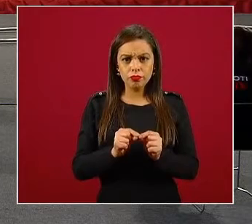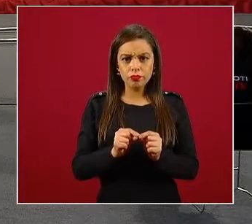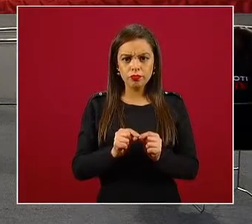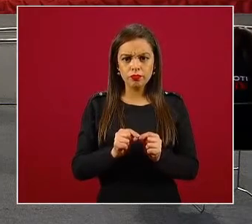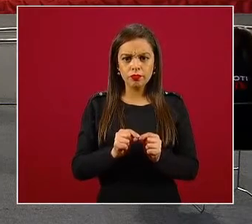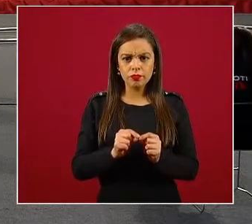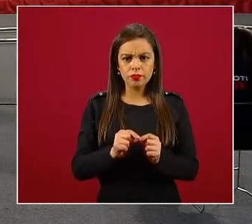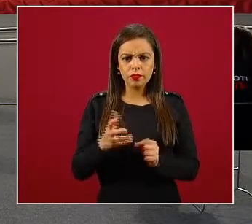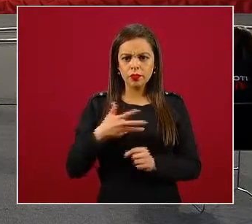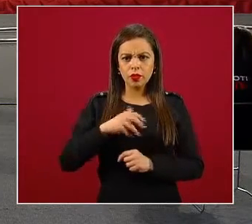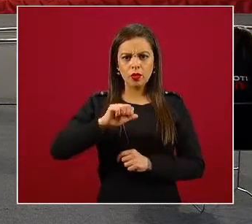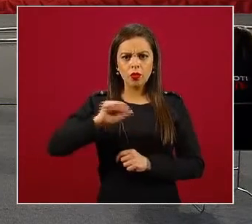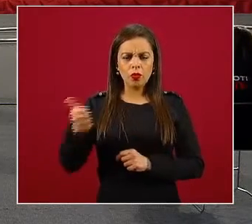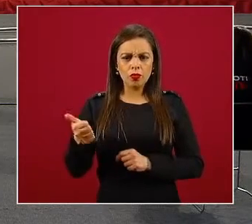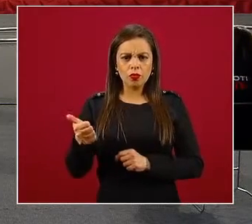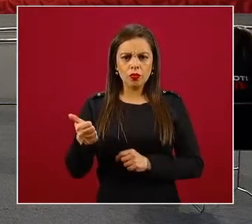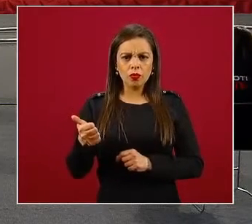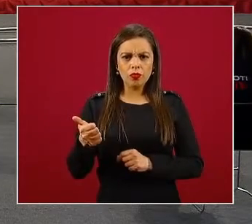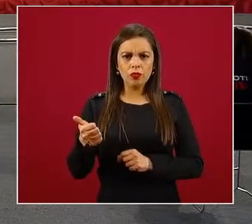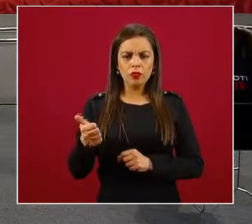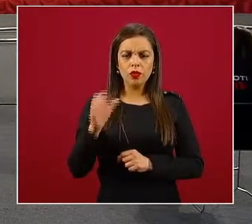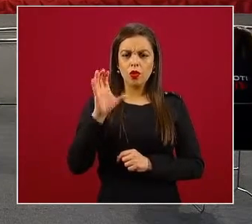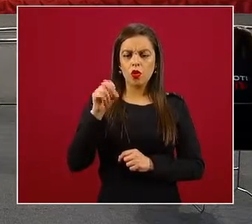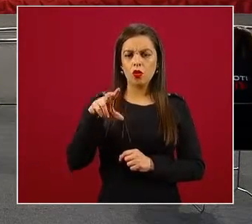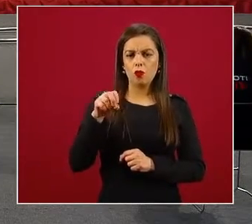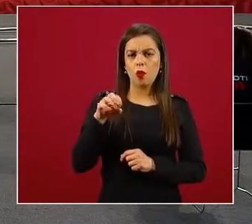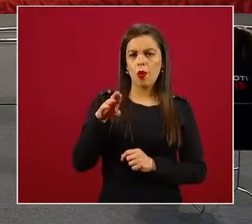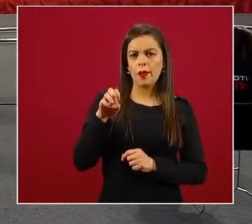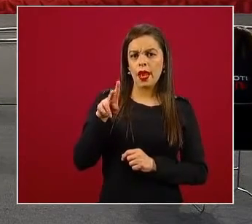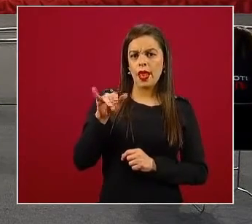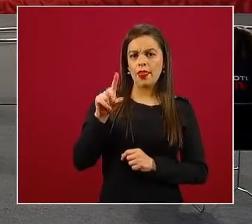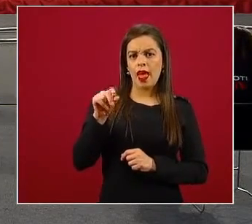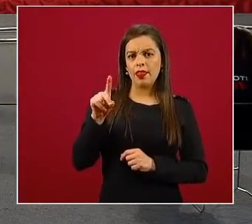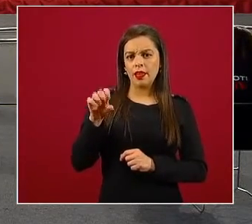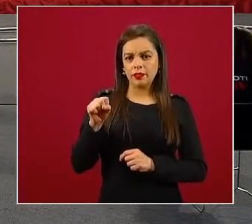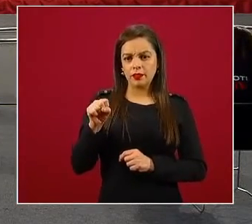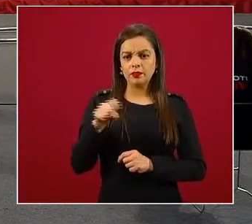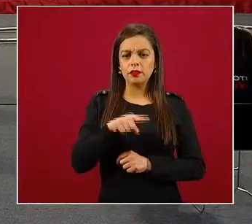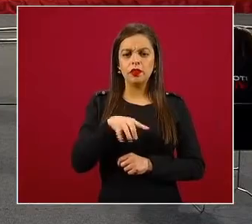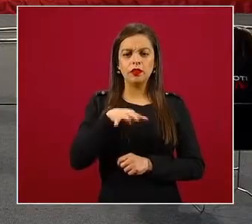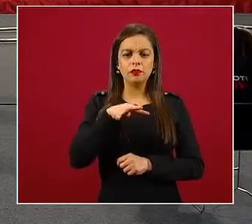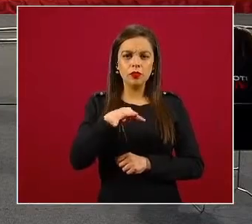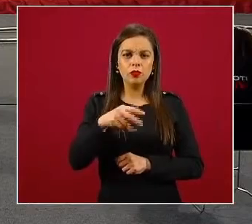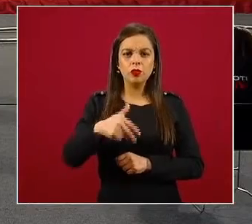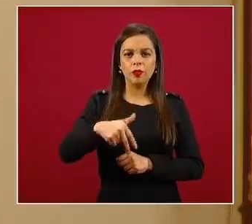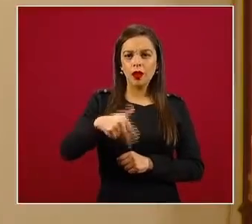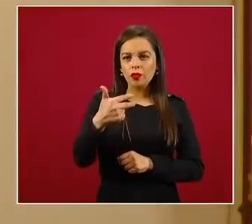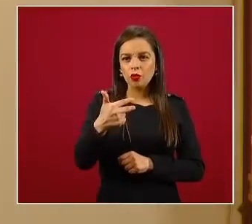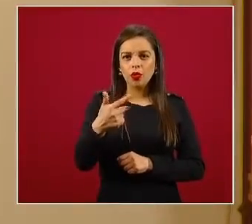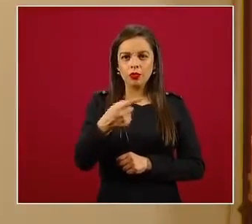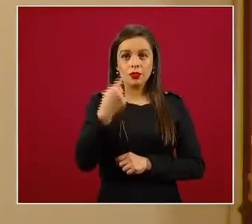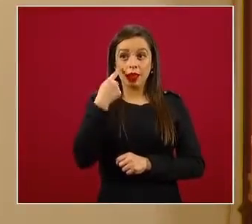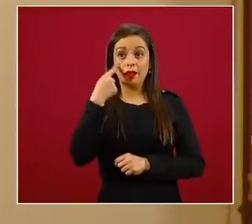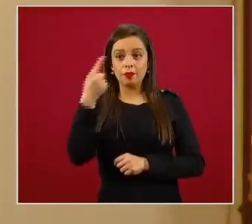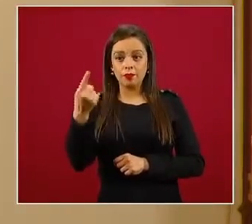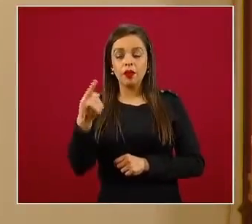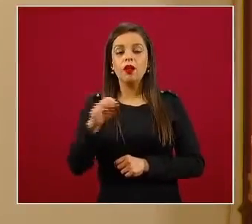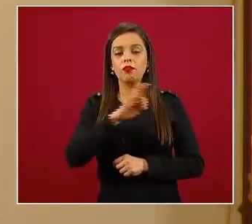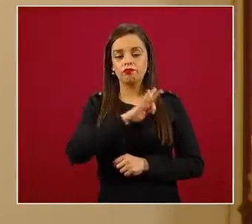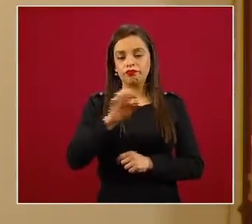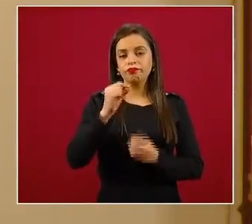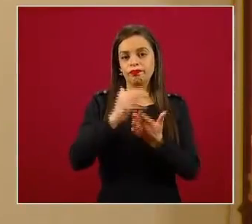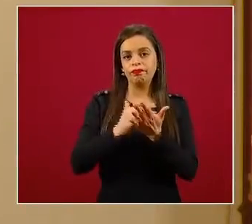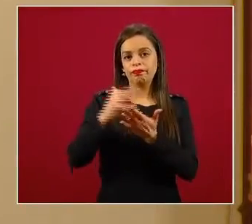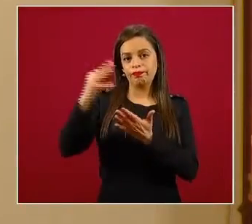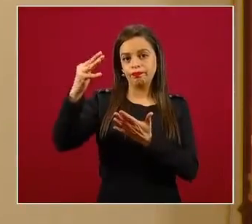estaban las comorbilidades, porque cuando se hace el análisis, esos 19, 14 que se veían, llegan a incrementarse como lo